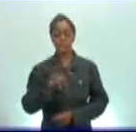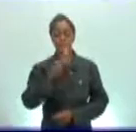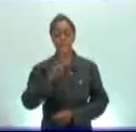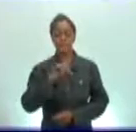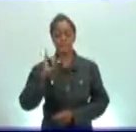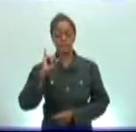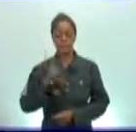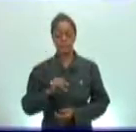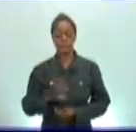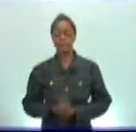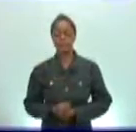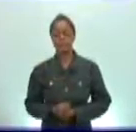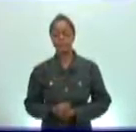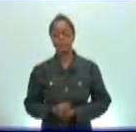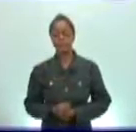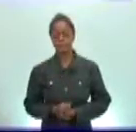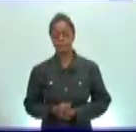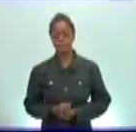1936.